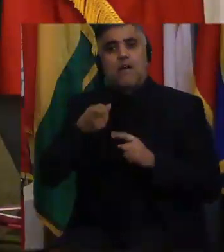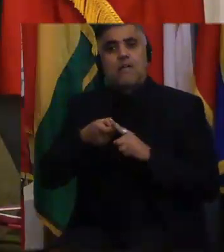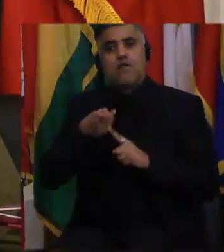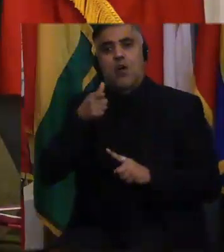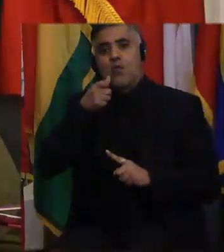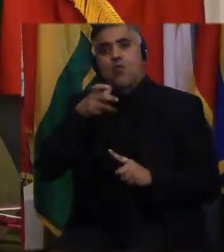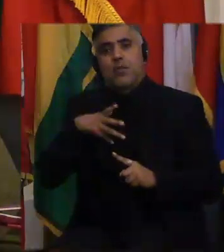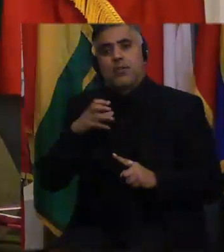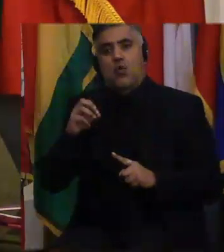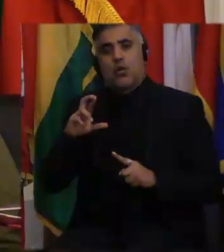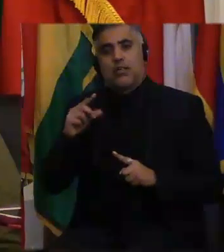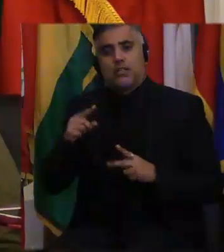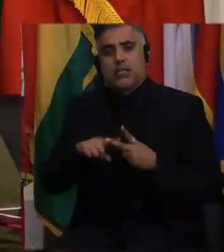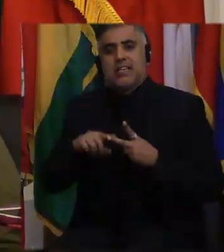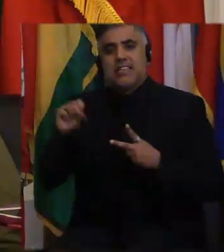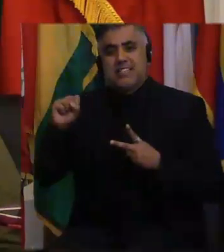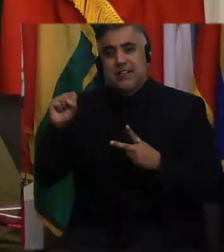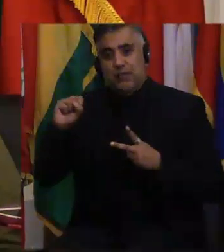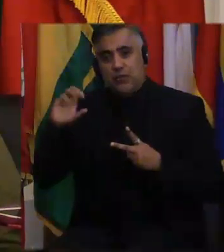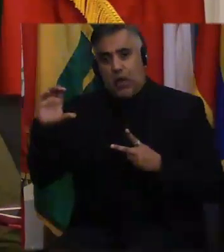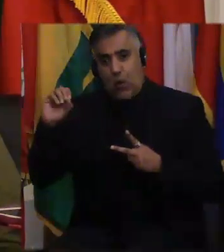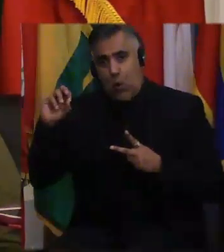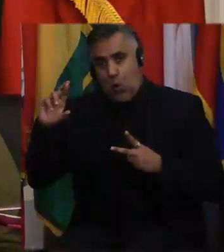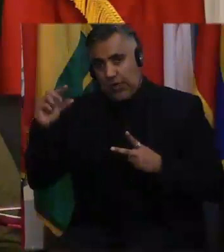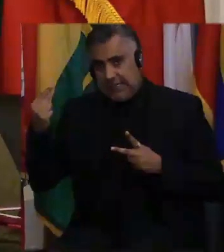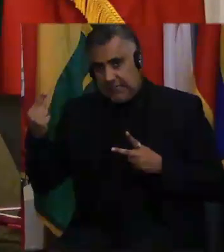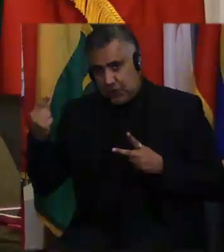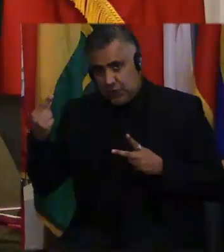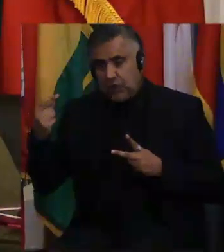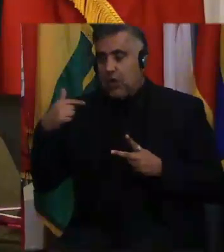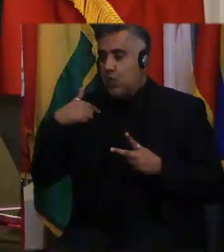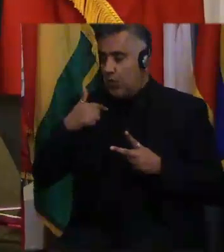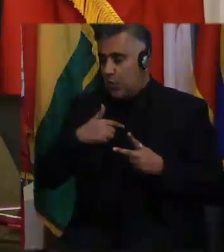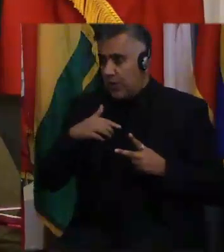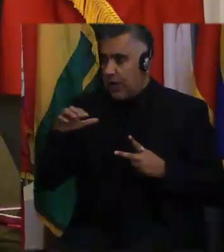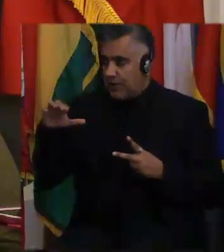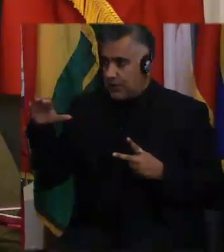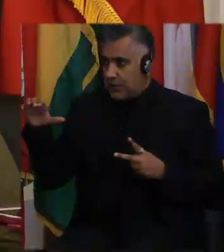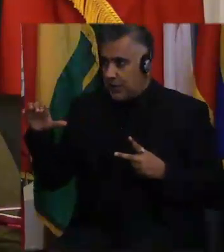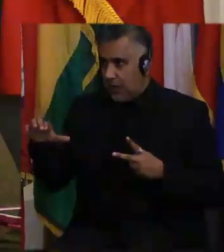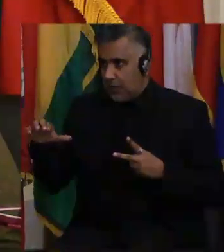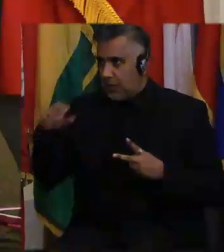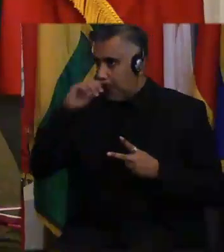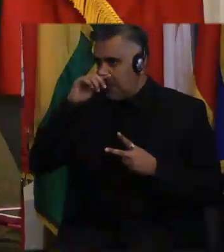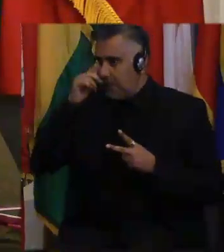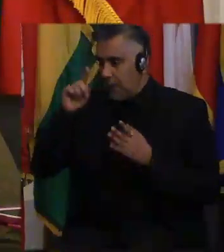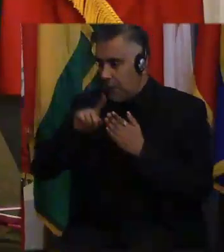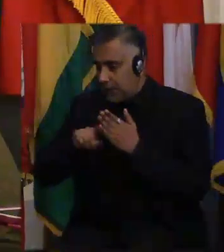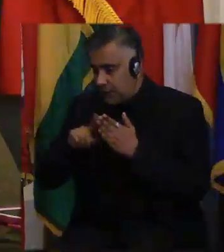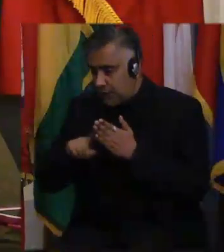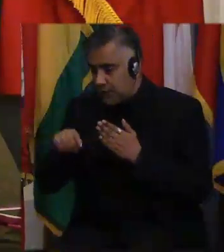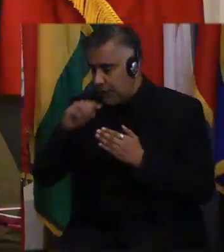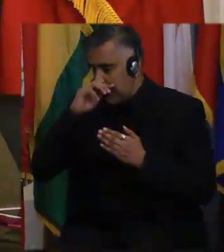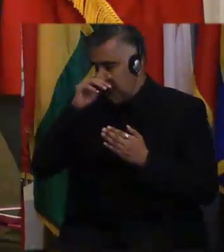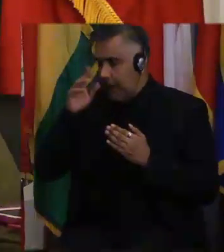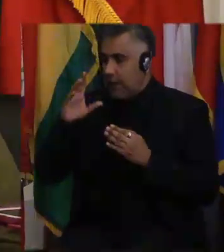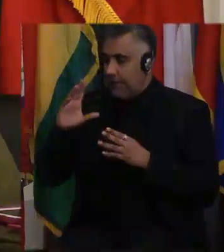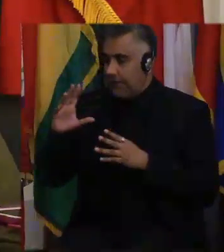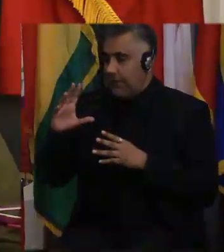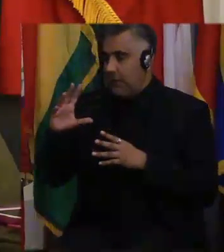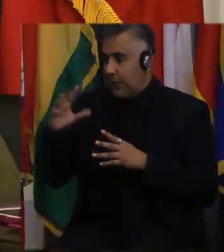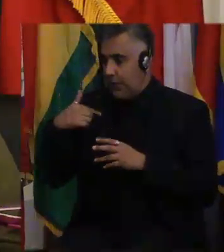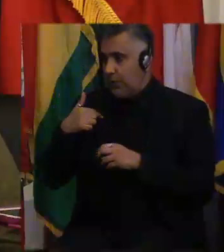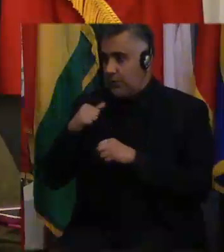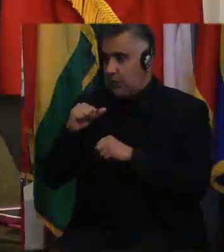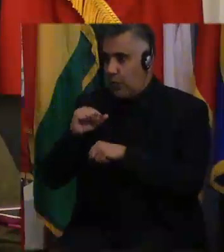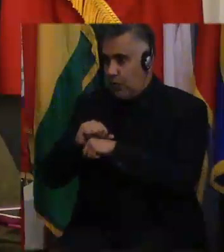que hemos desarrollado investigación, que hemos hecho atención de mujeres y que hemos incluso contribuido